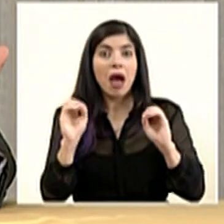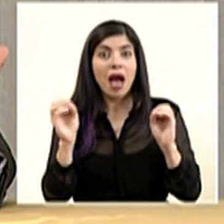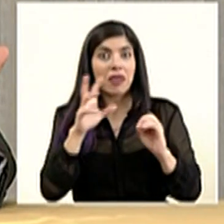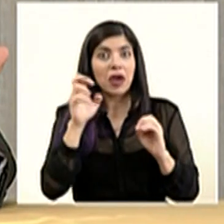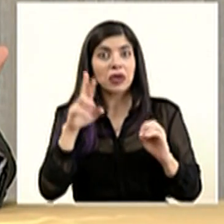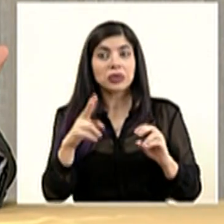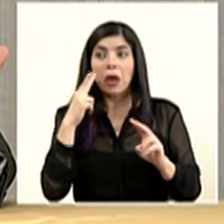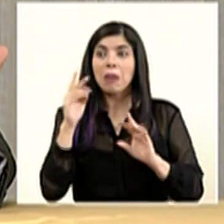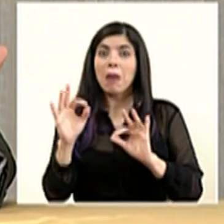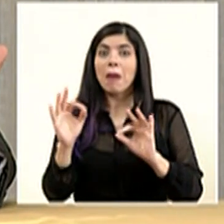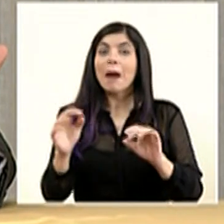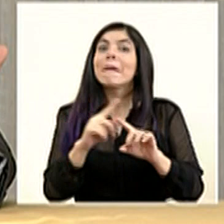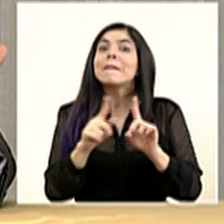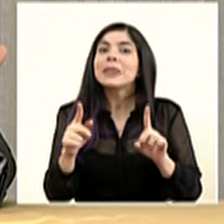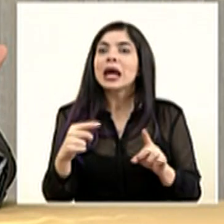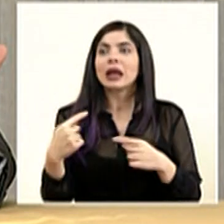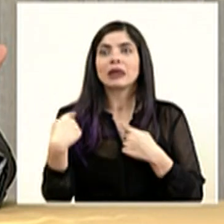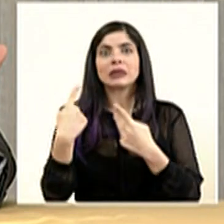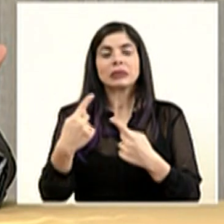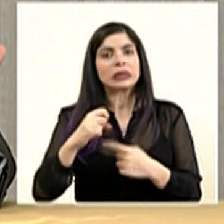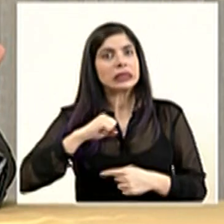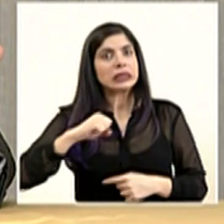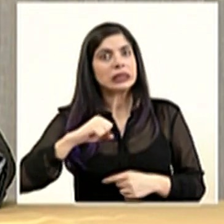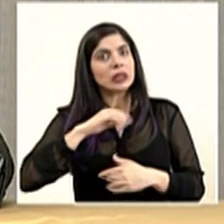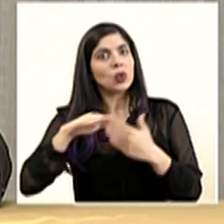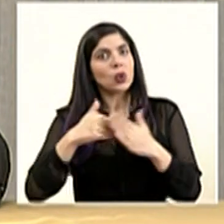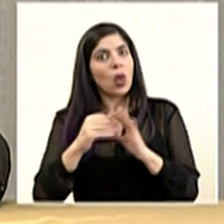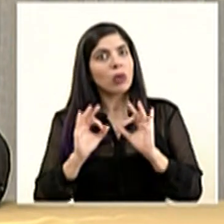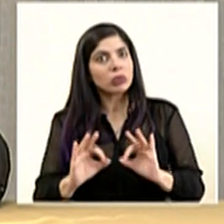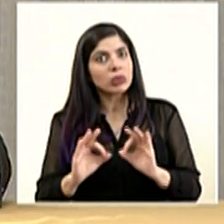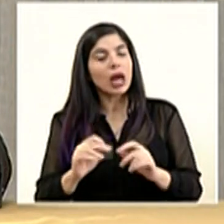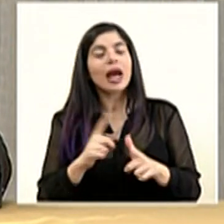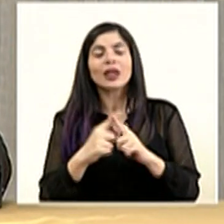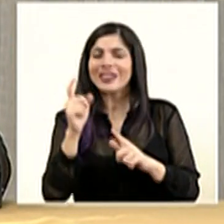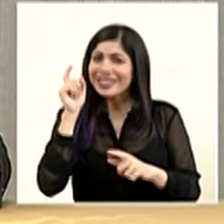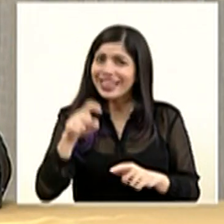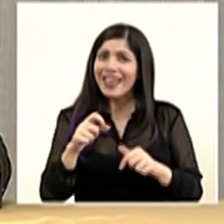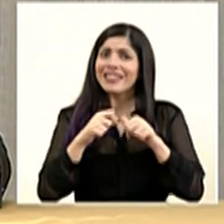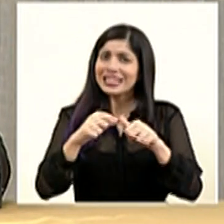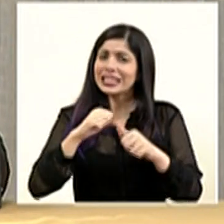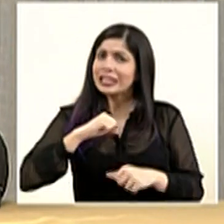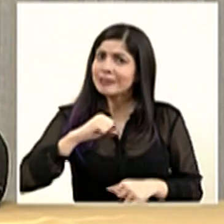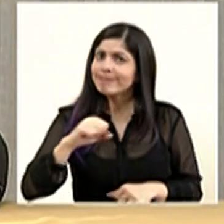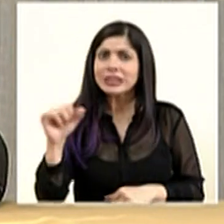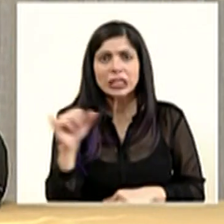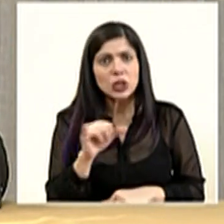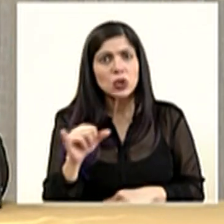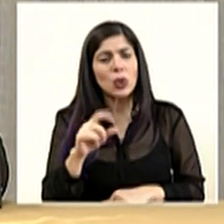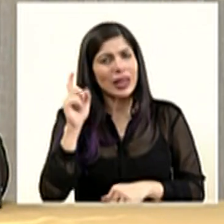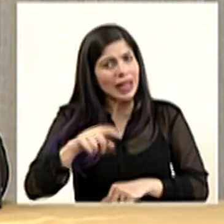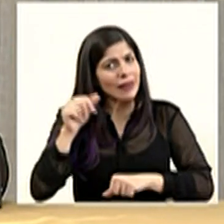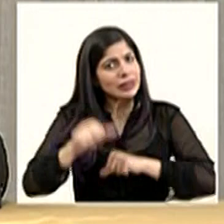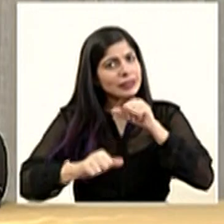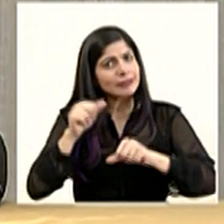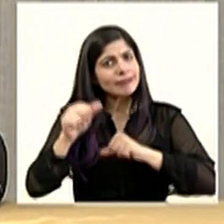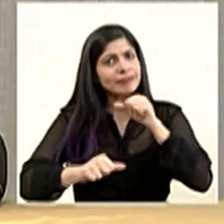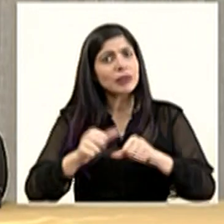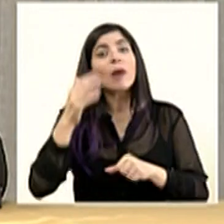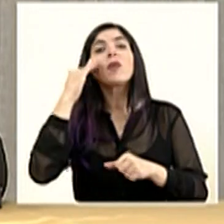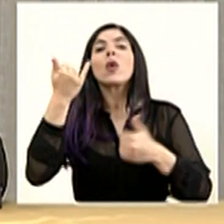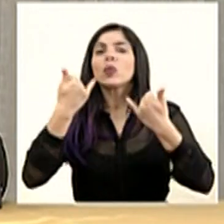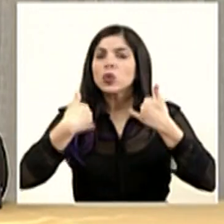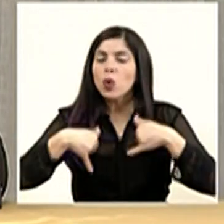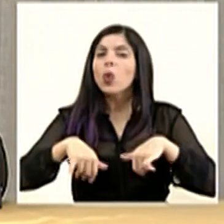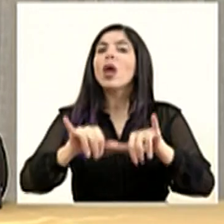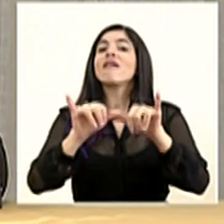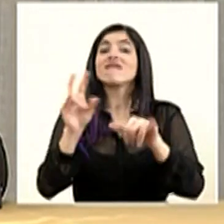Costa Rica, pero es porque nos hemos puesto las pilas todos y todas. Y tenemos que seguir con esas pilas puestas, tenemos que persistir porque